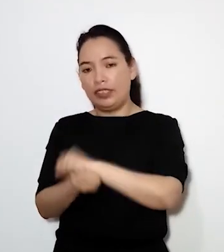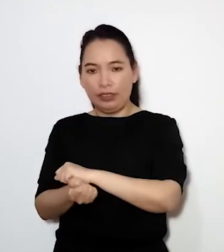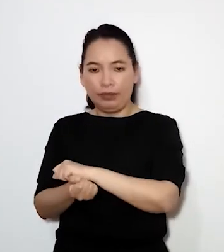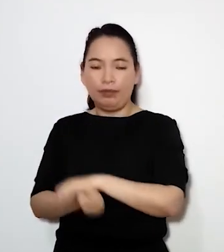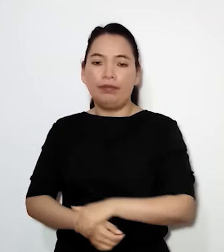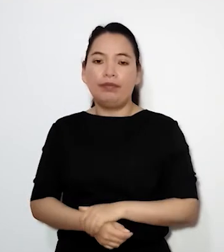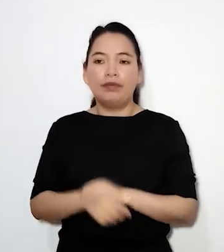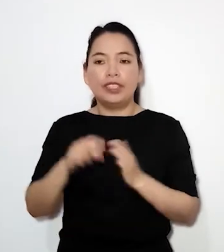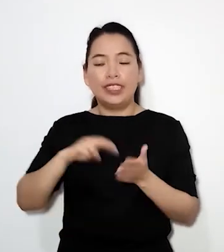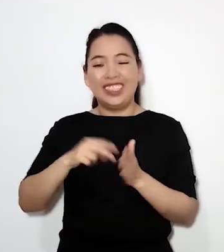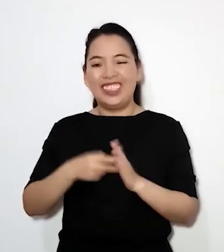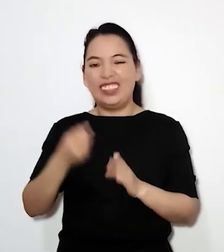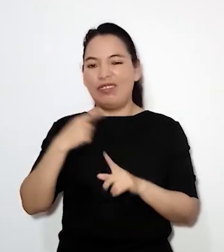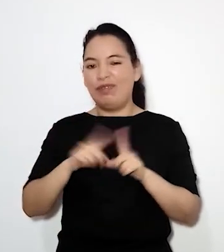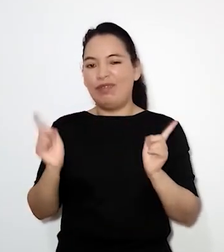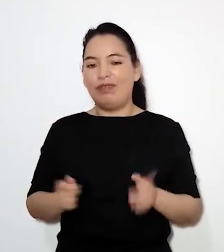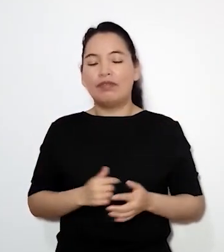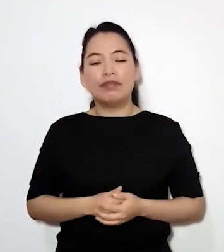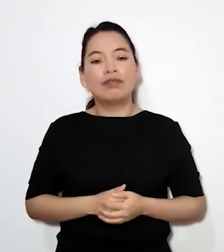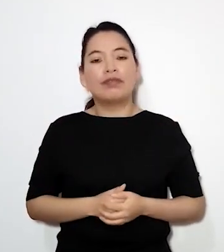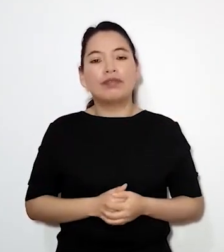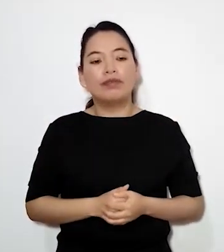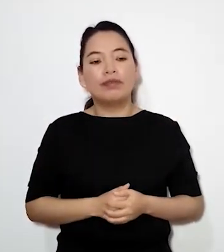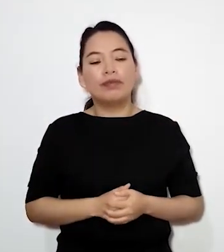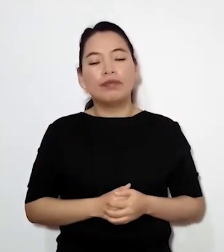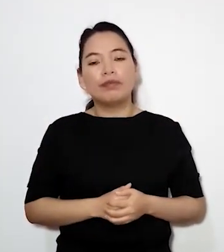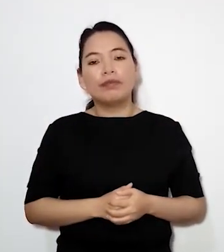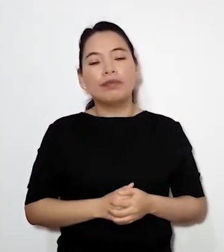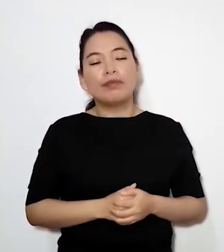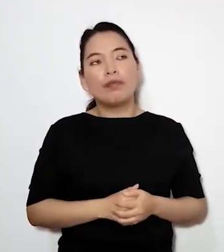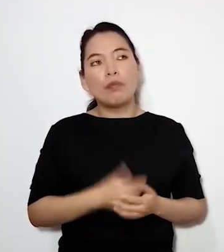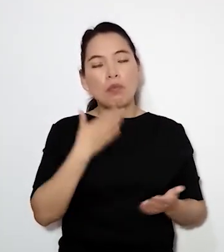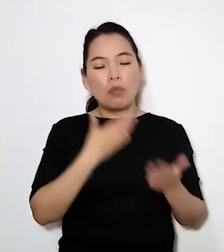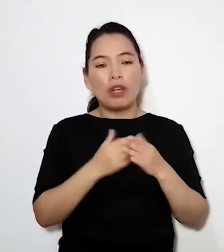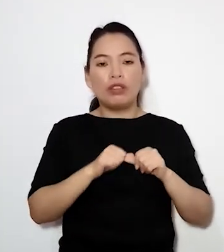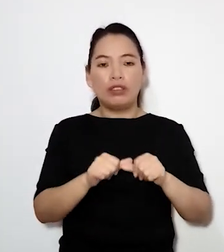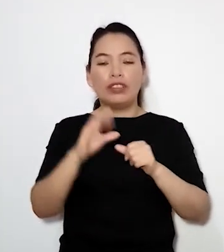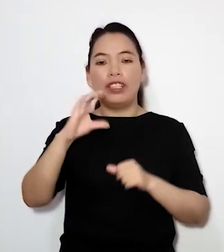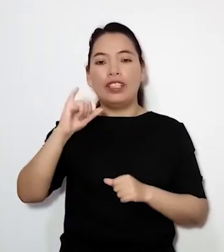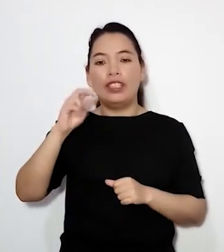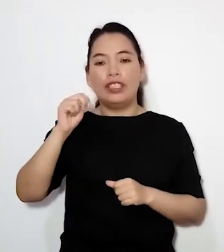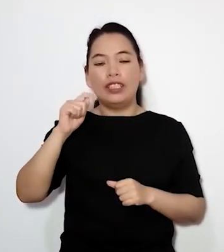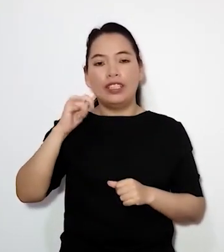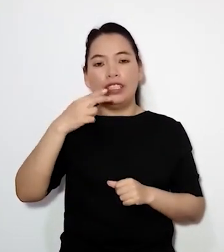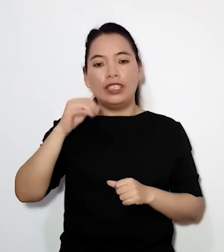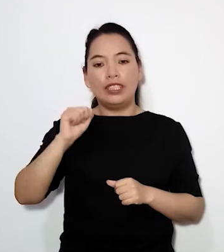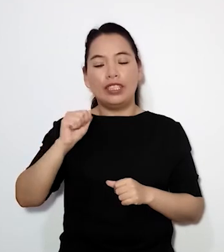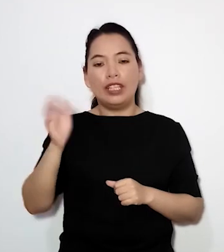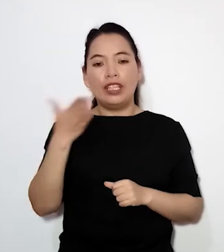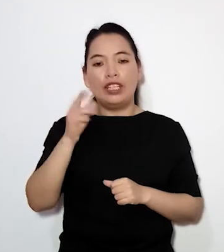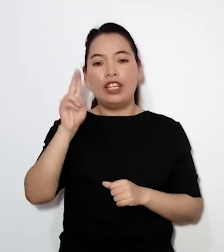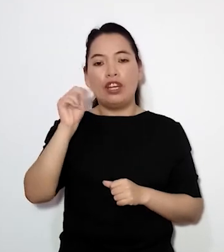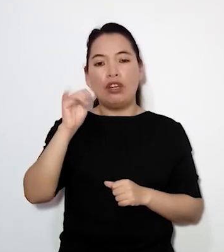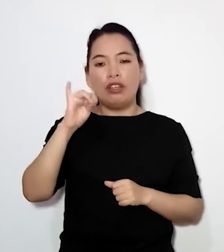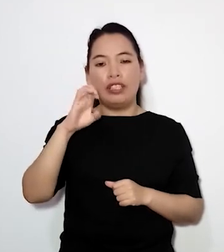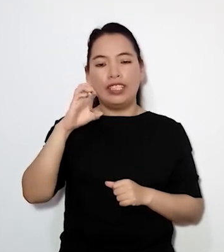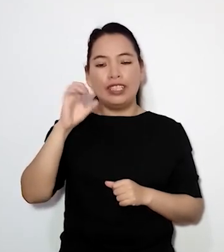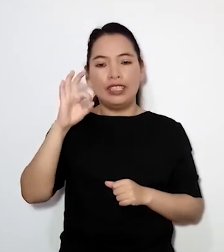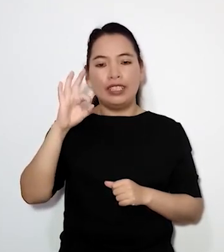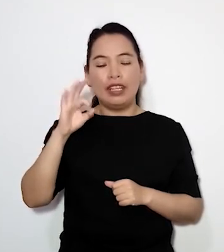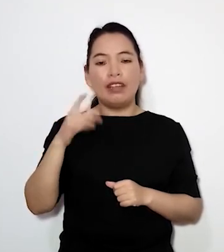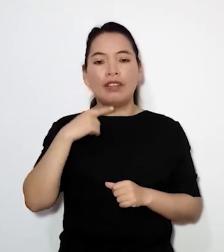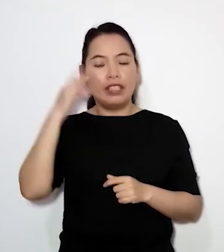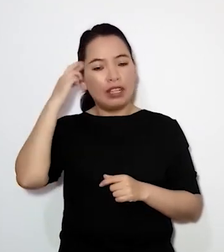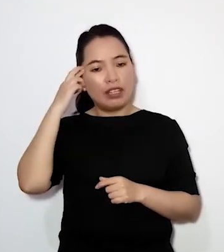continuar con Cintia Zavala de UNICEF, quien compartirá sus reflexiones por el espacio de 10